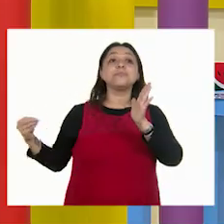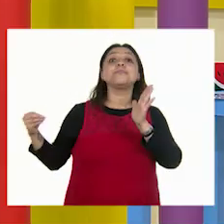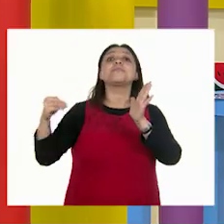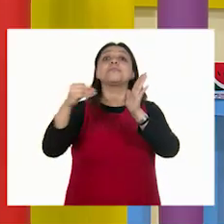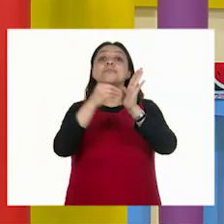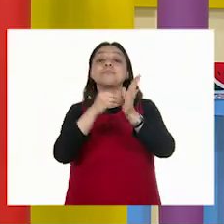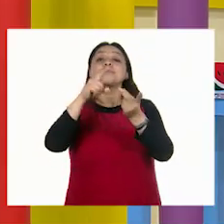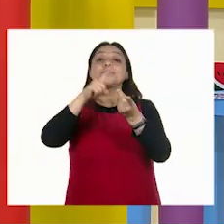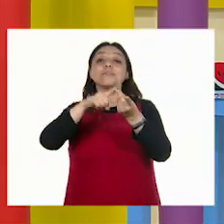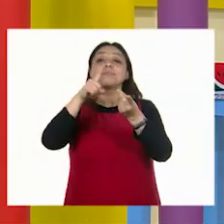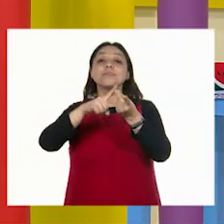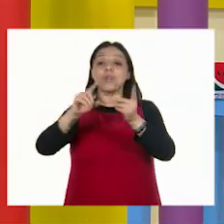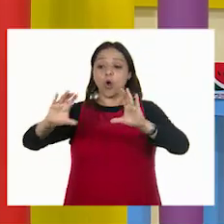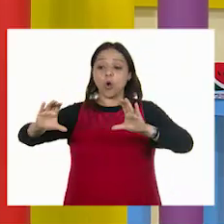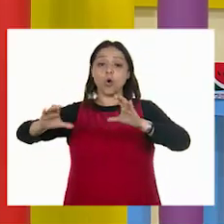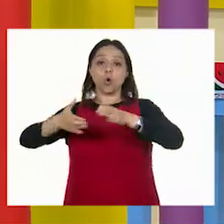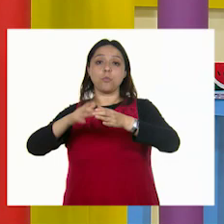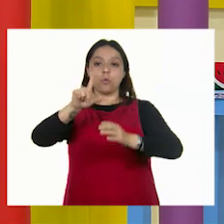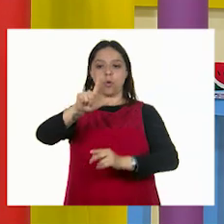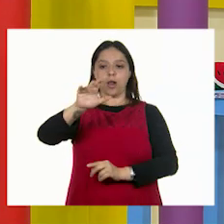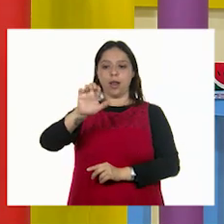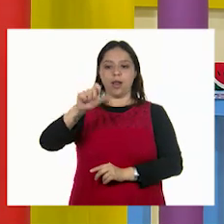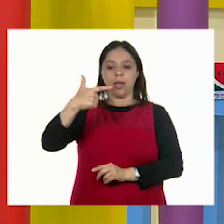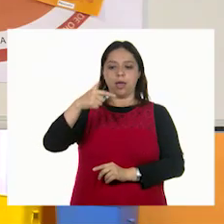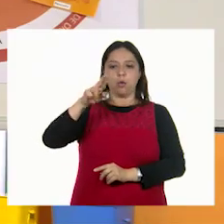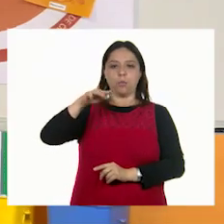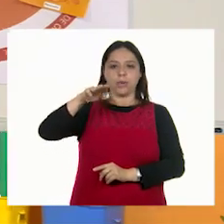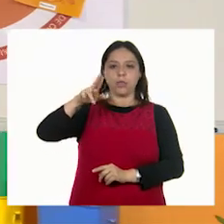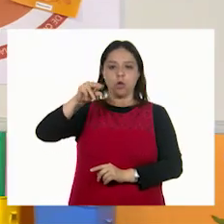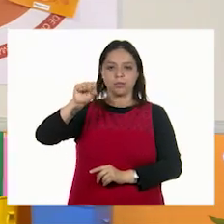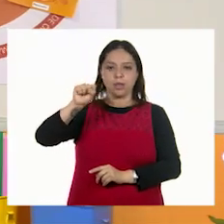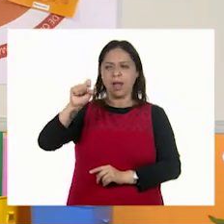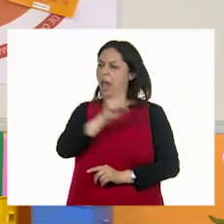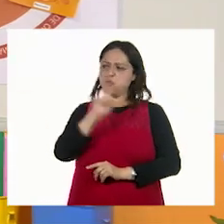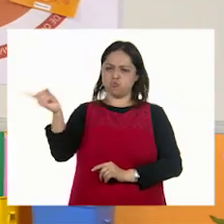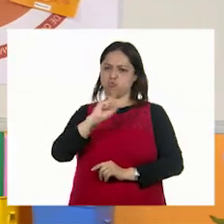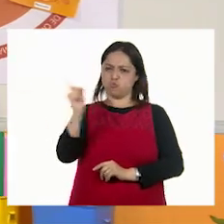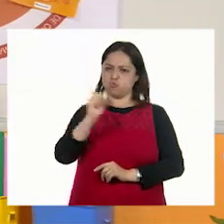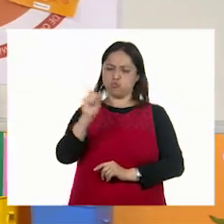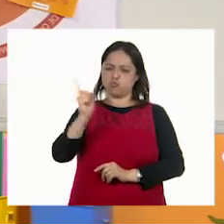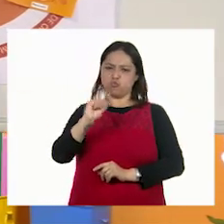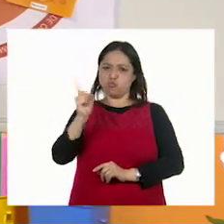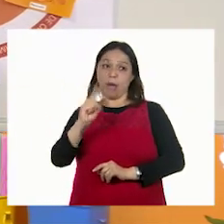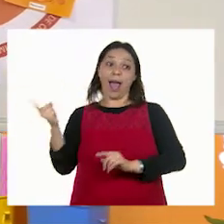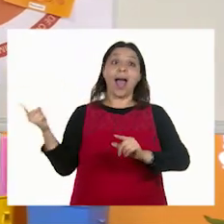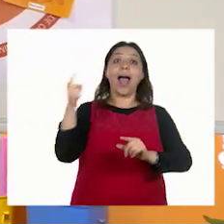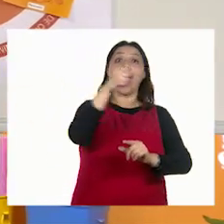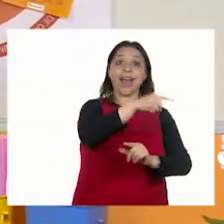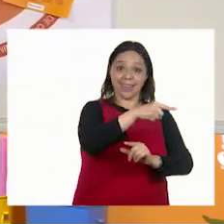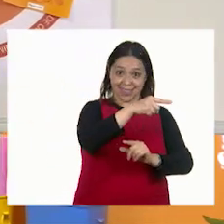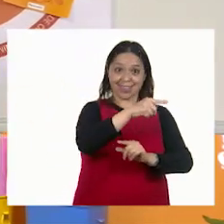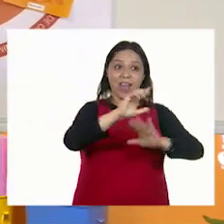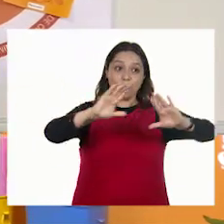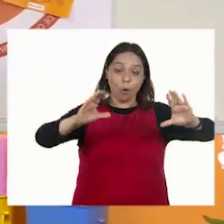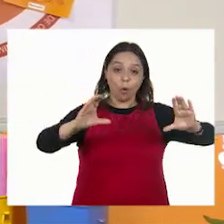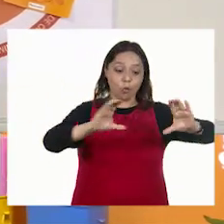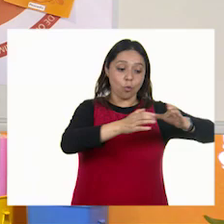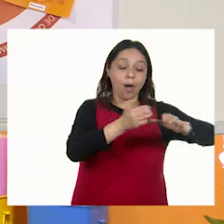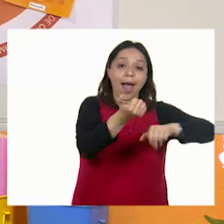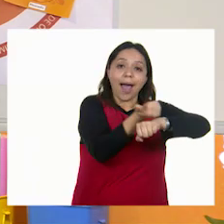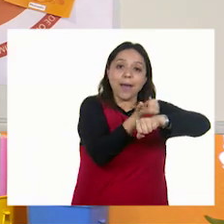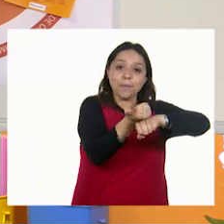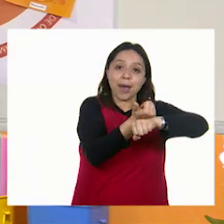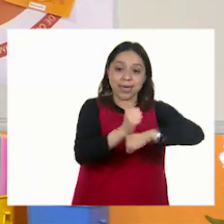dice leguminosas. Ah, no, ¿verdad? No. Aquí, con los cereales. Muy bien.